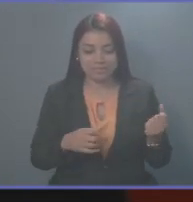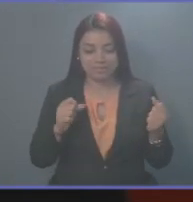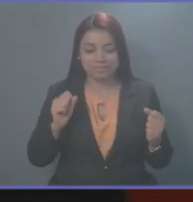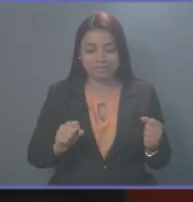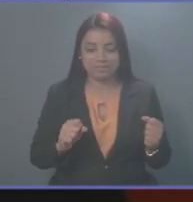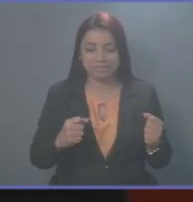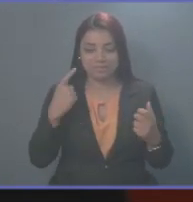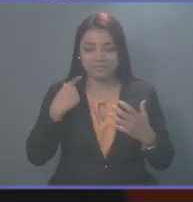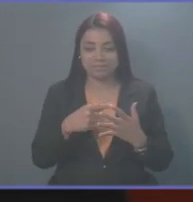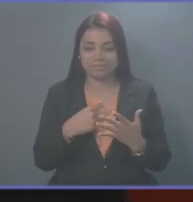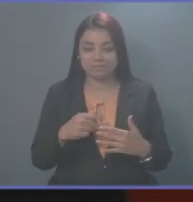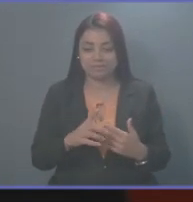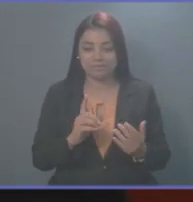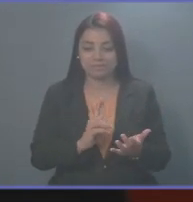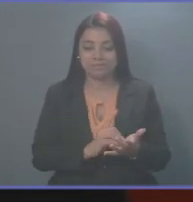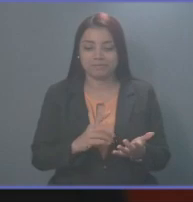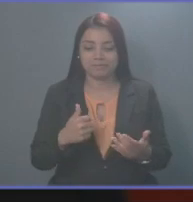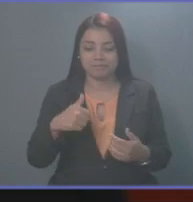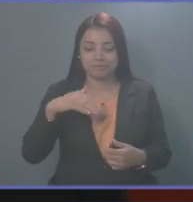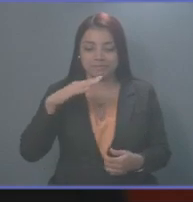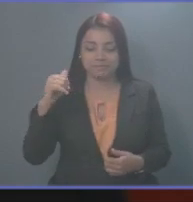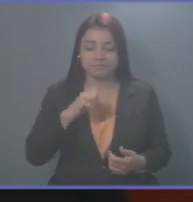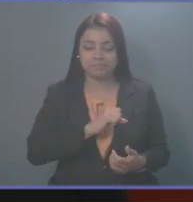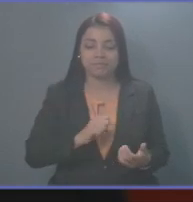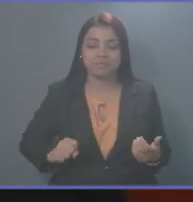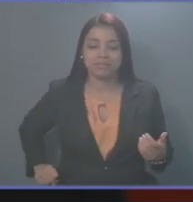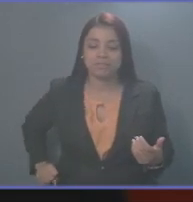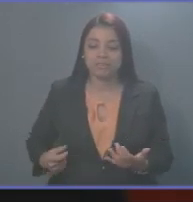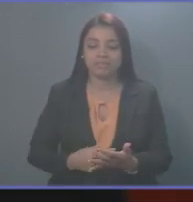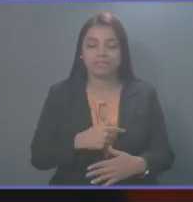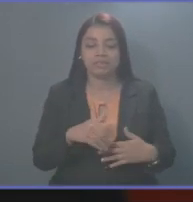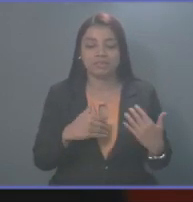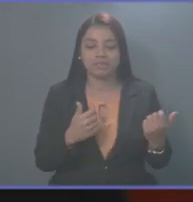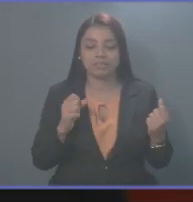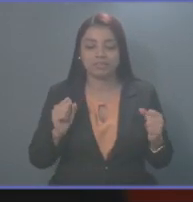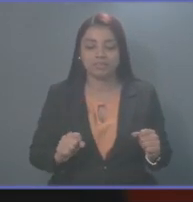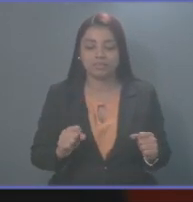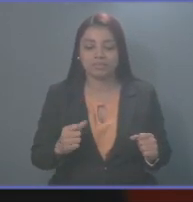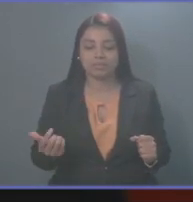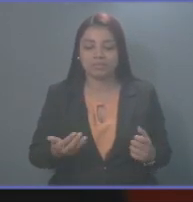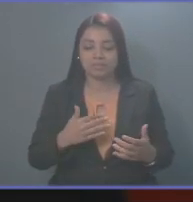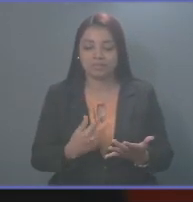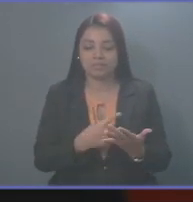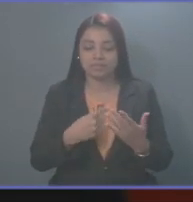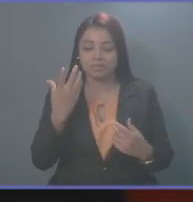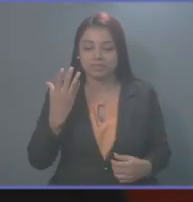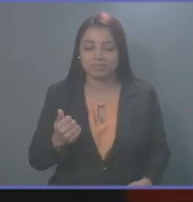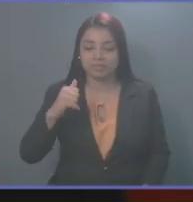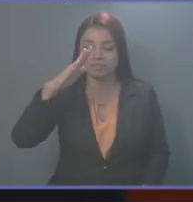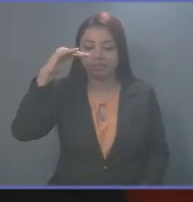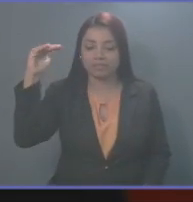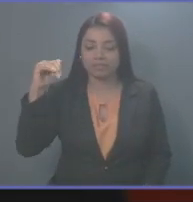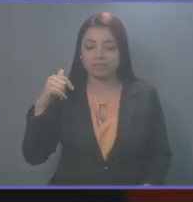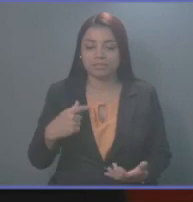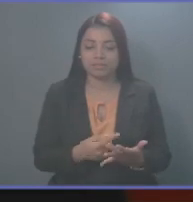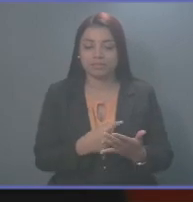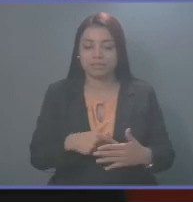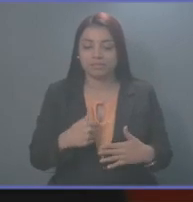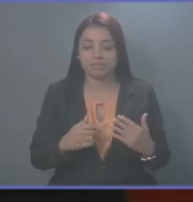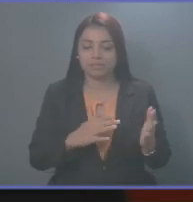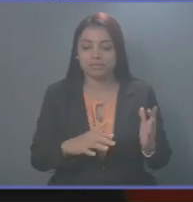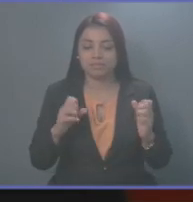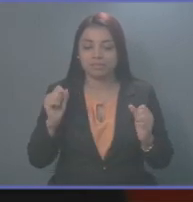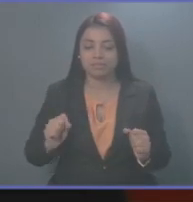el pronunciamiento. Asamblea Legislativa de la República del Salvador, en ocasión de conmemorar el Día Nacional de la Oración por El Salvador, expresa, Romanos 1, que